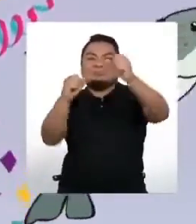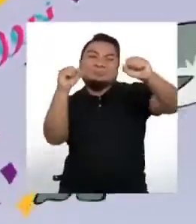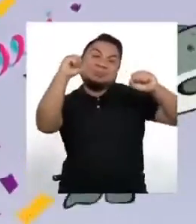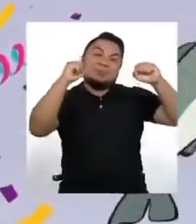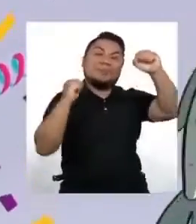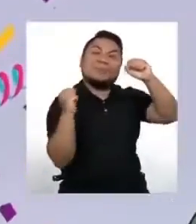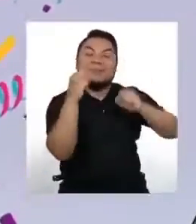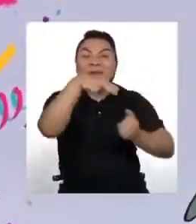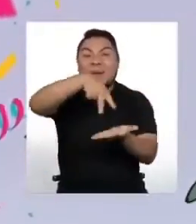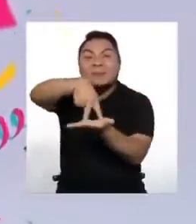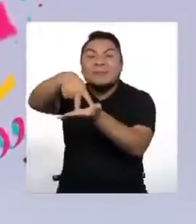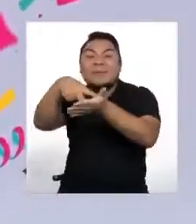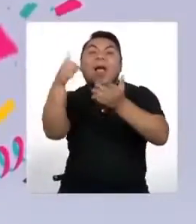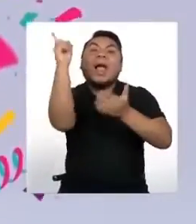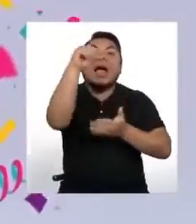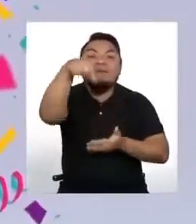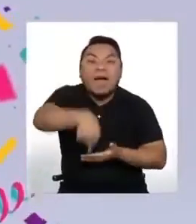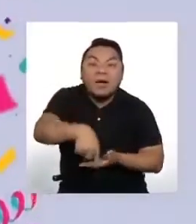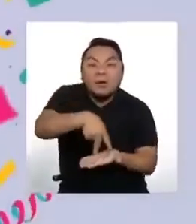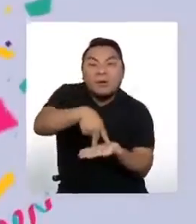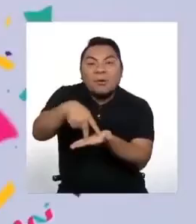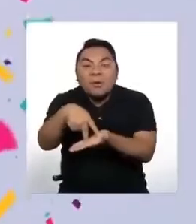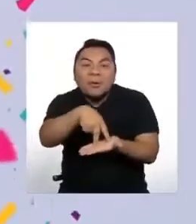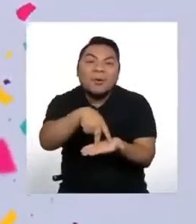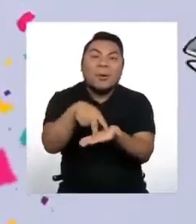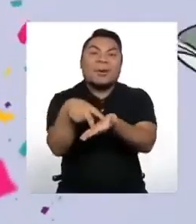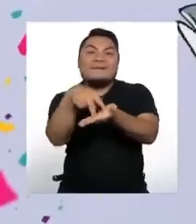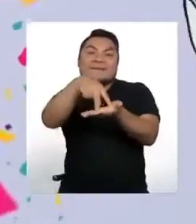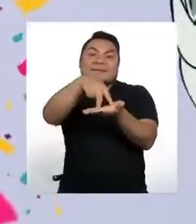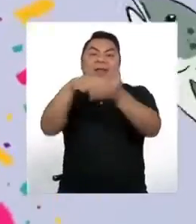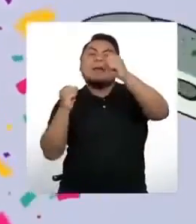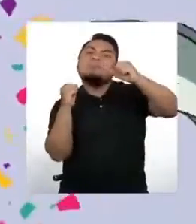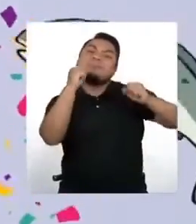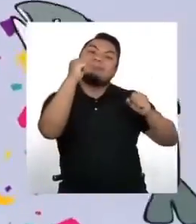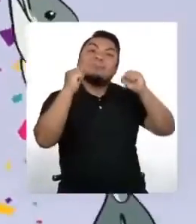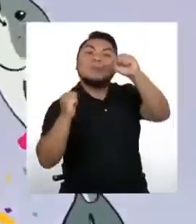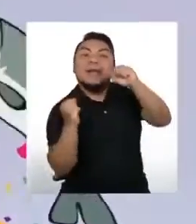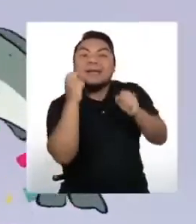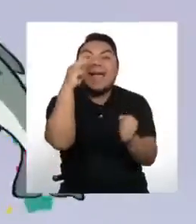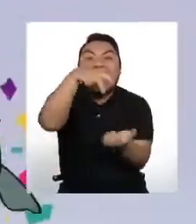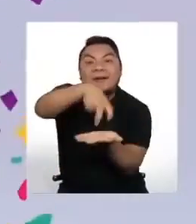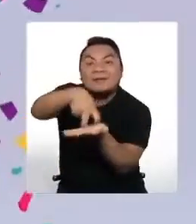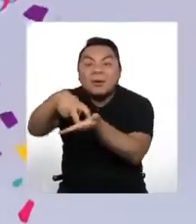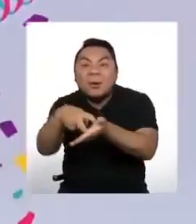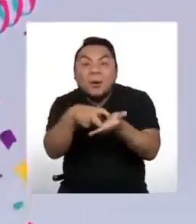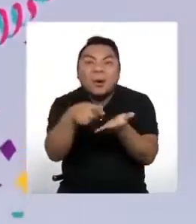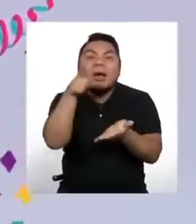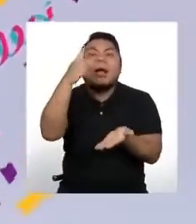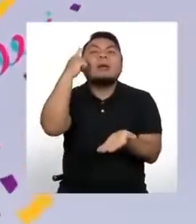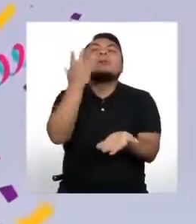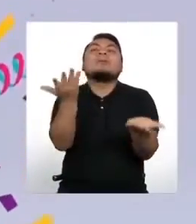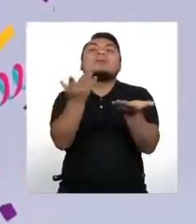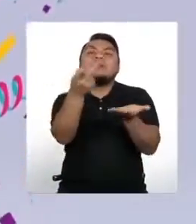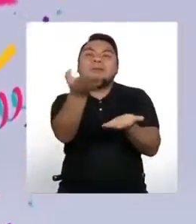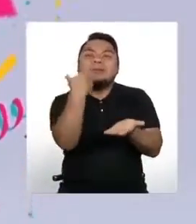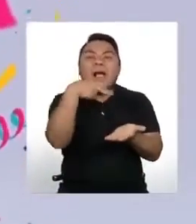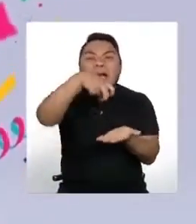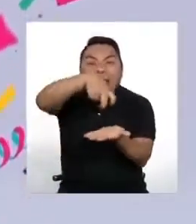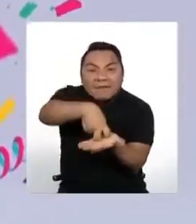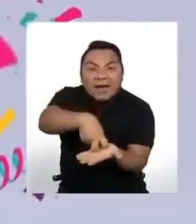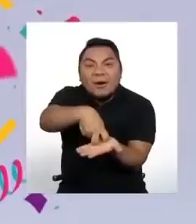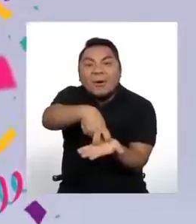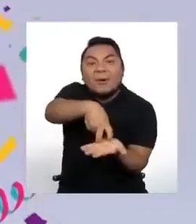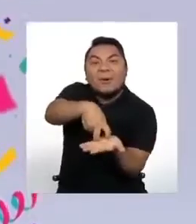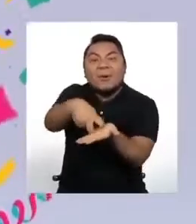unos minutos. Y después, volver a intentar culminar con el juego o la actividad que estaban realizando.